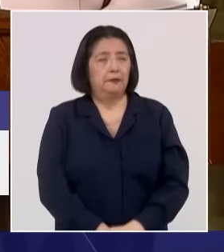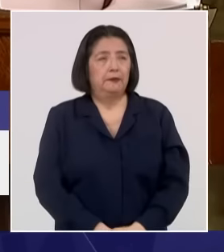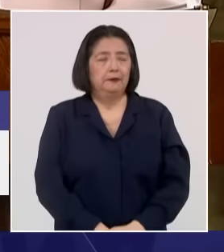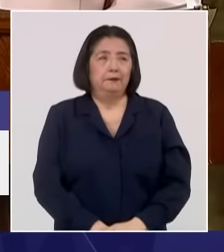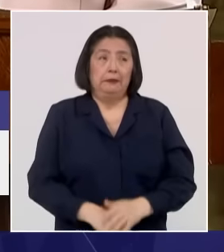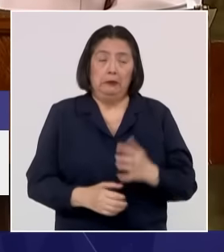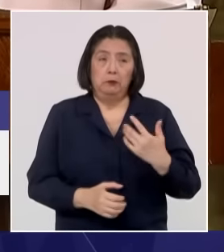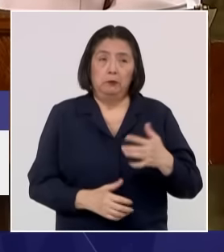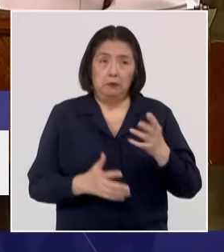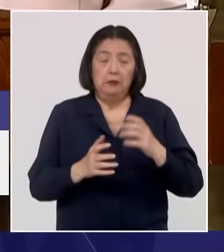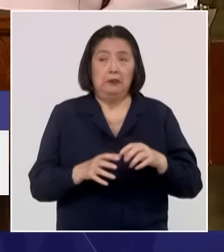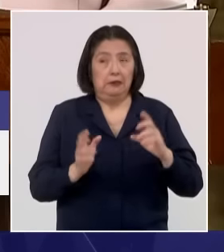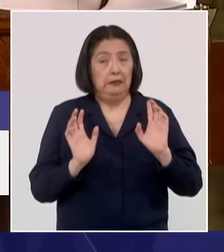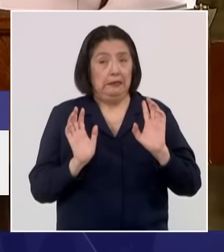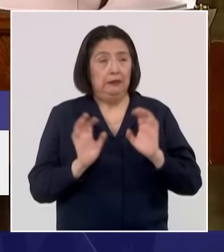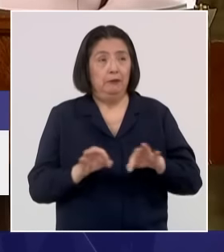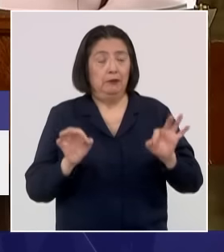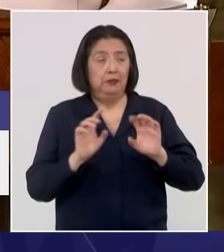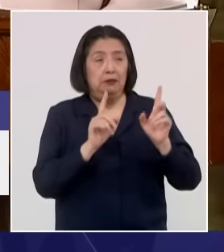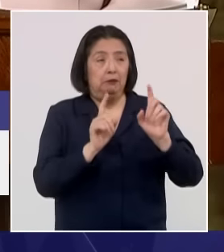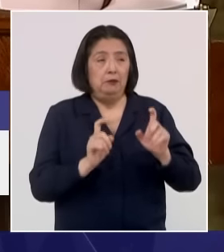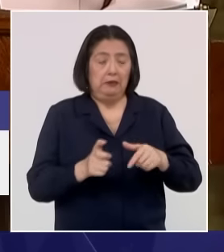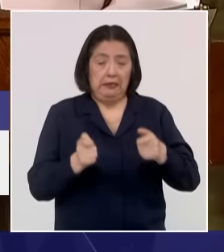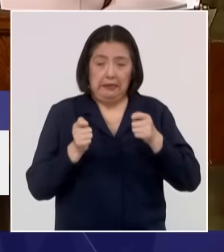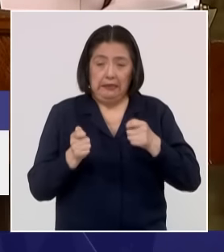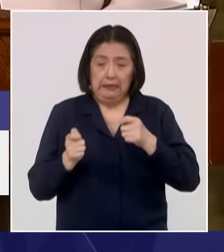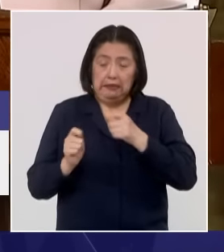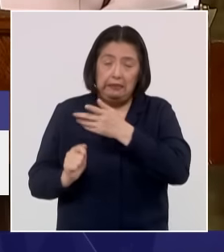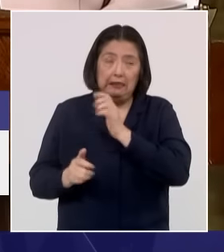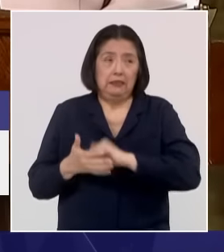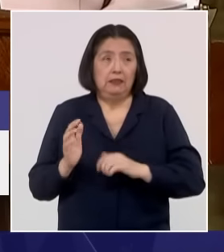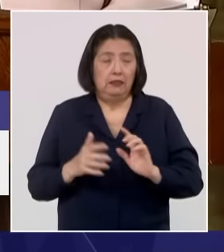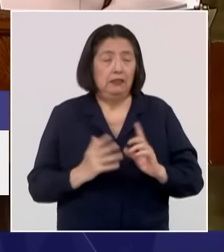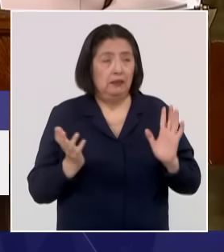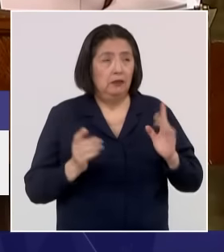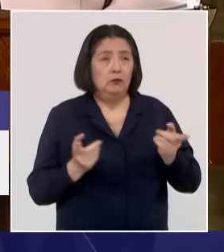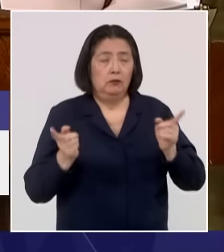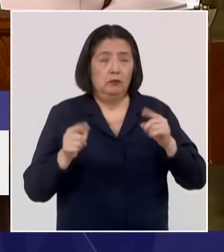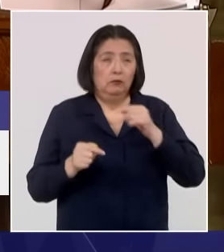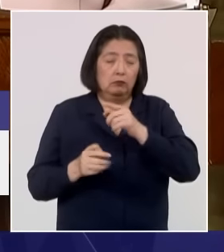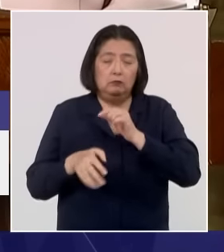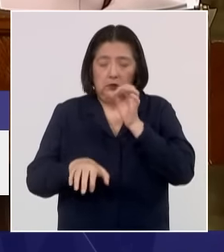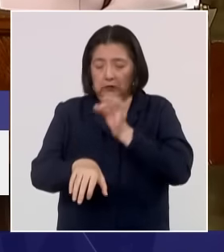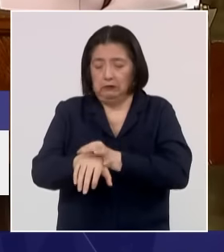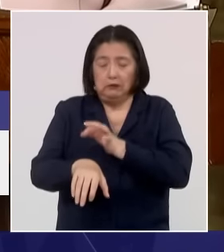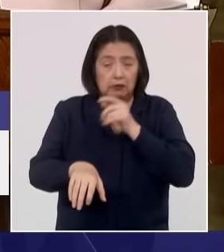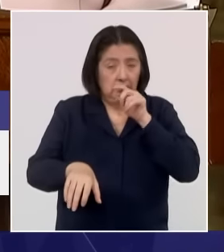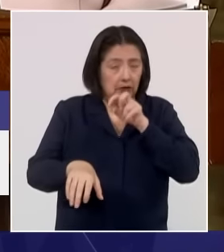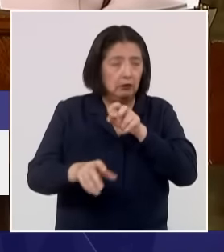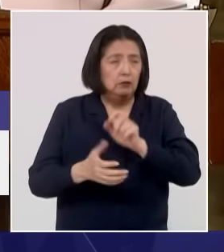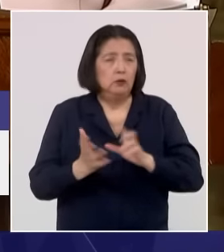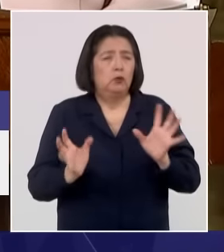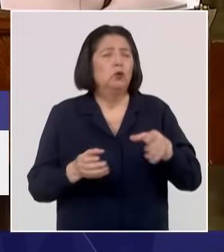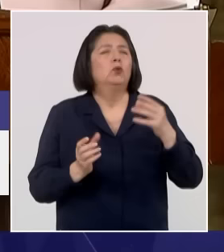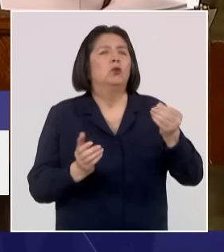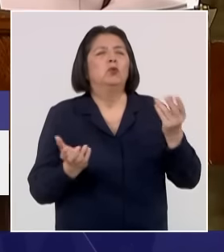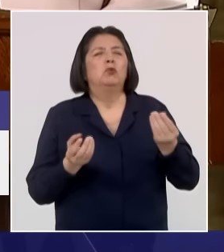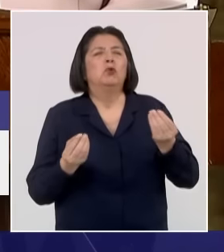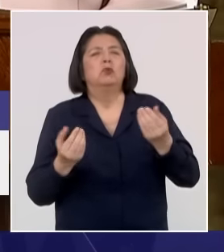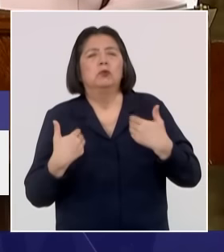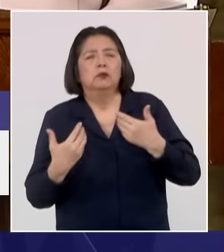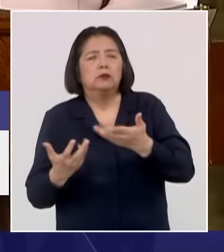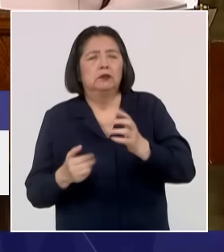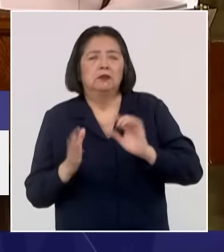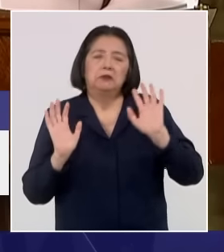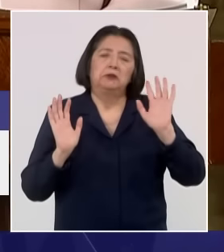Bueno, es una importante pregunta, Lorena, porque se ha insistido incluso desde el momento uno en el que se identificó estos relojes, en el cómo los obtuvo, y ella dijo que